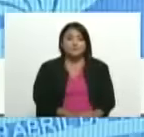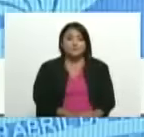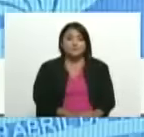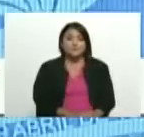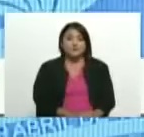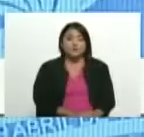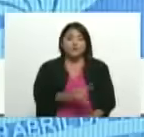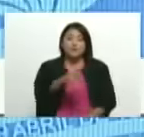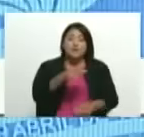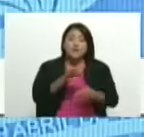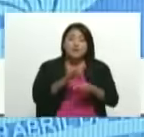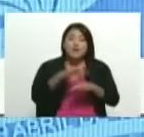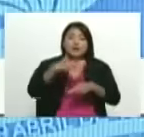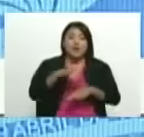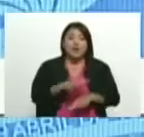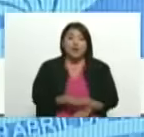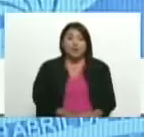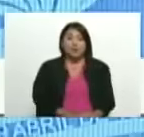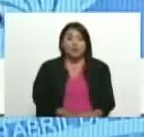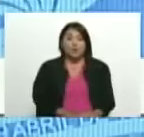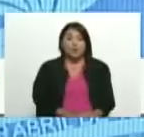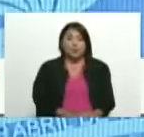delito gravísimo,